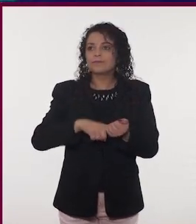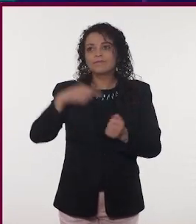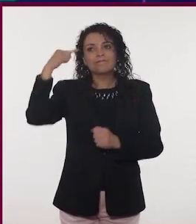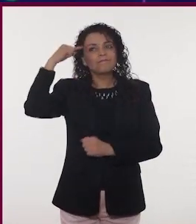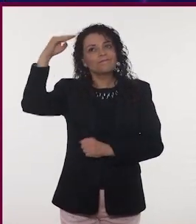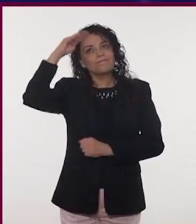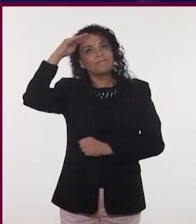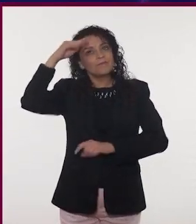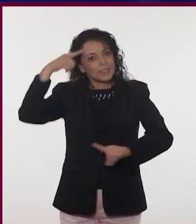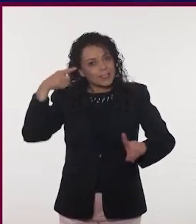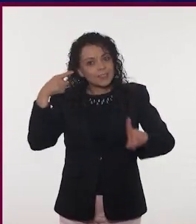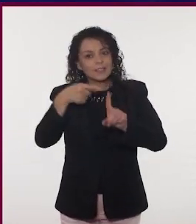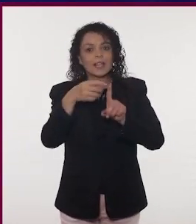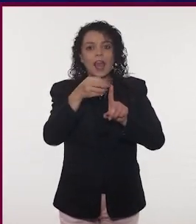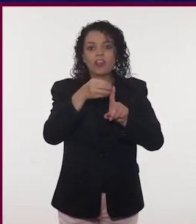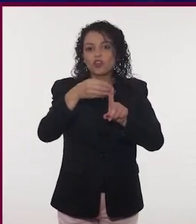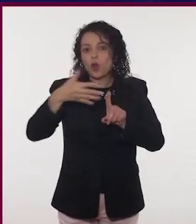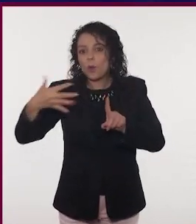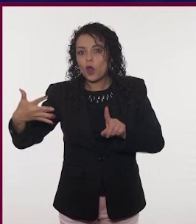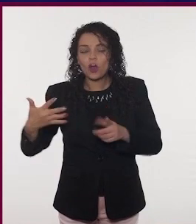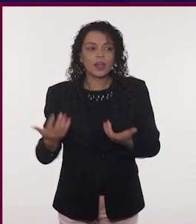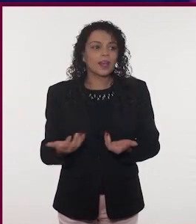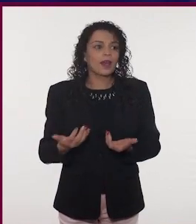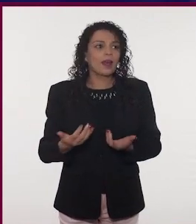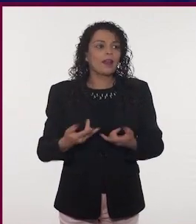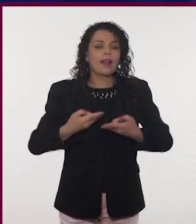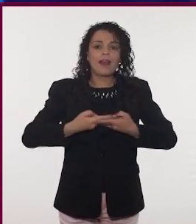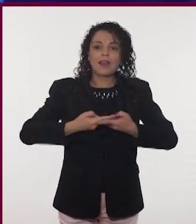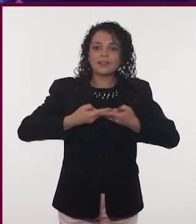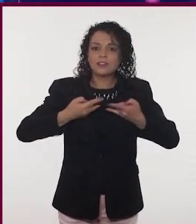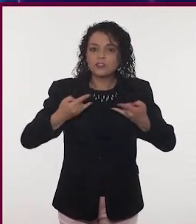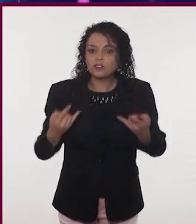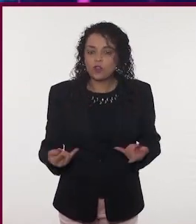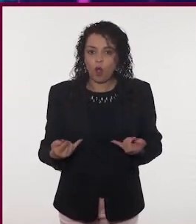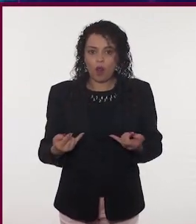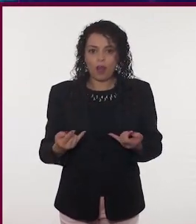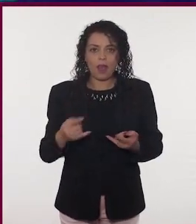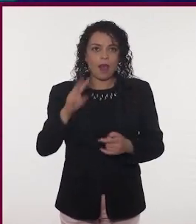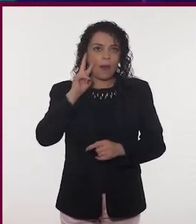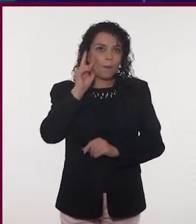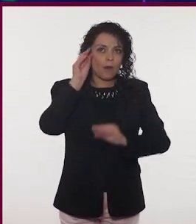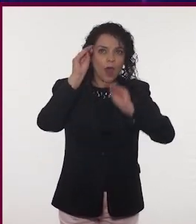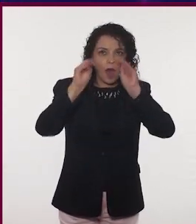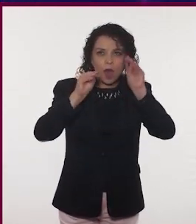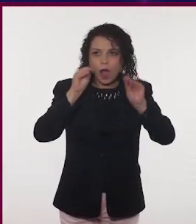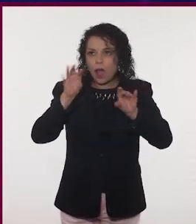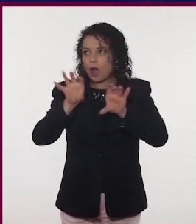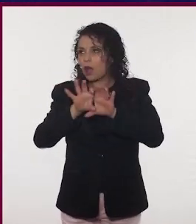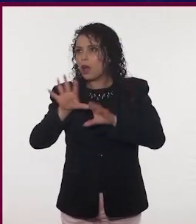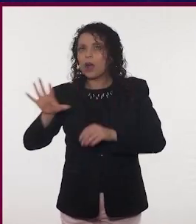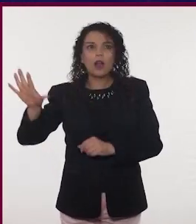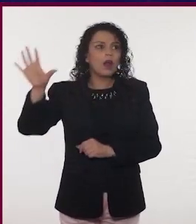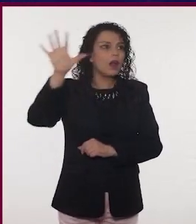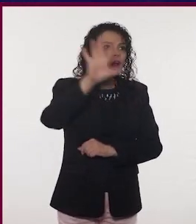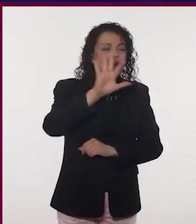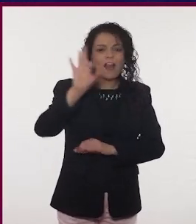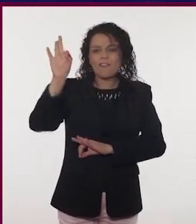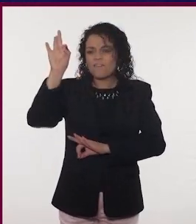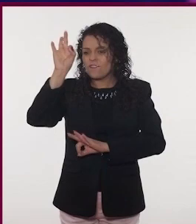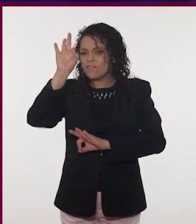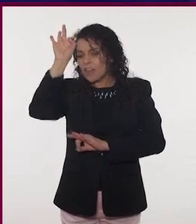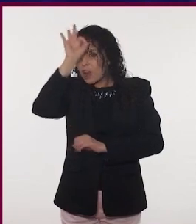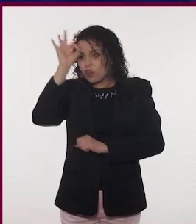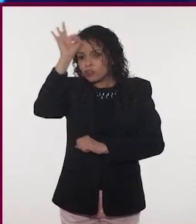antropológica, desde la historia, claro que desde la estética, desde la filosofía. Entonces es bastante